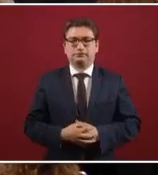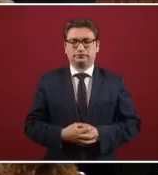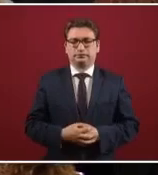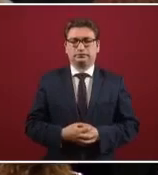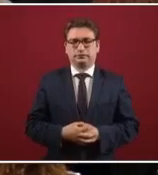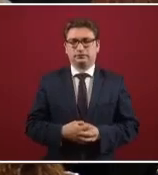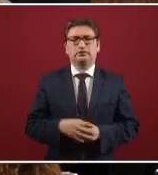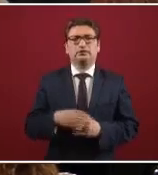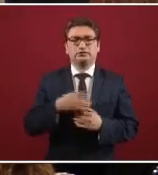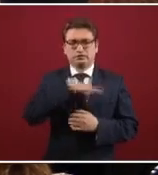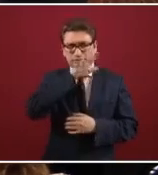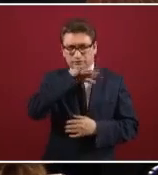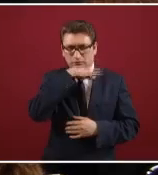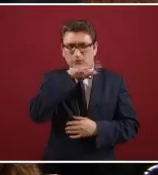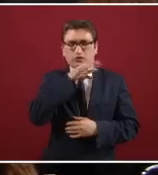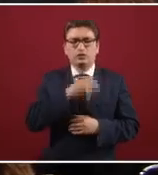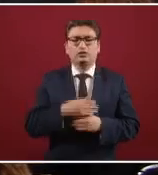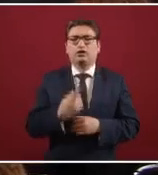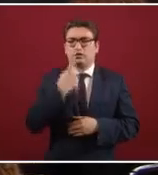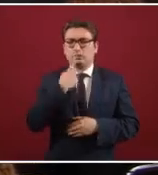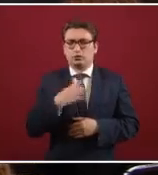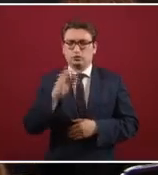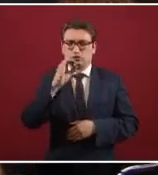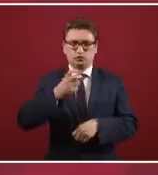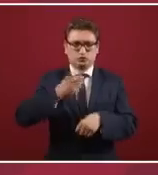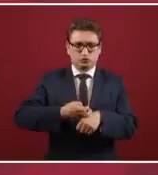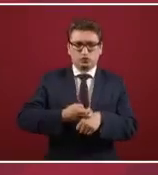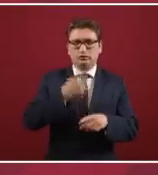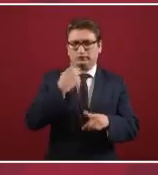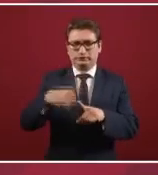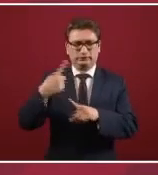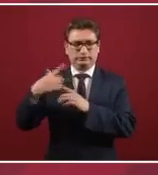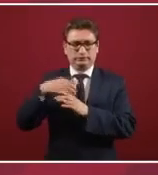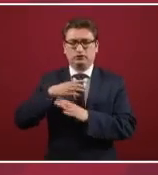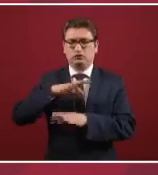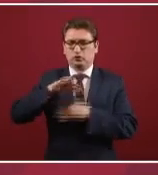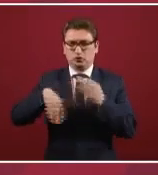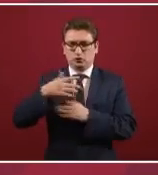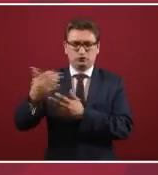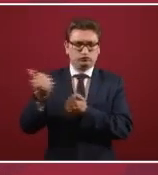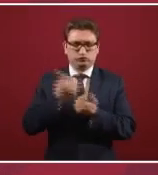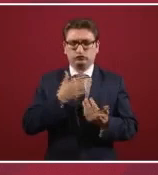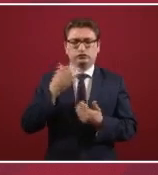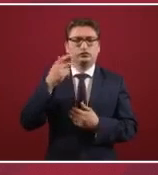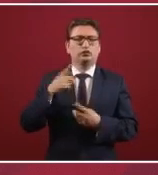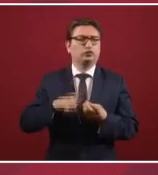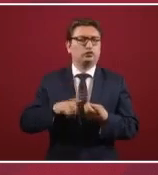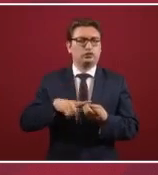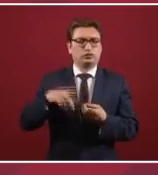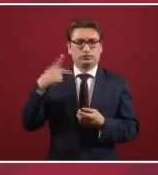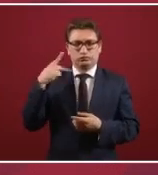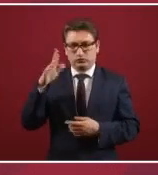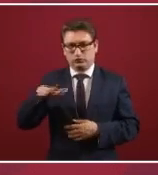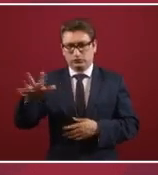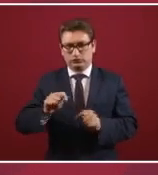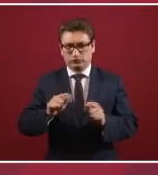la cebolla el rábano se trae entonces a son puebla tlaxcala